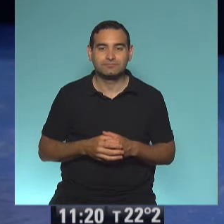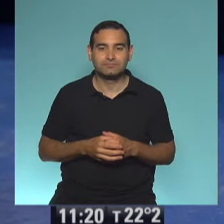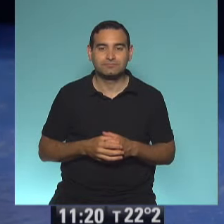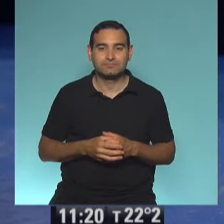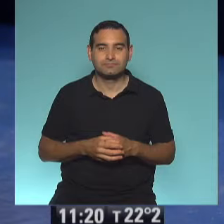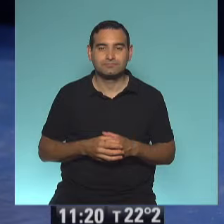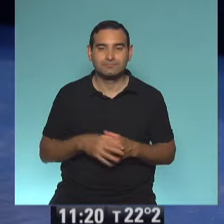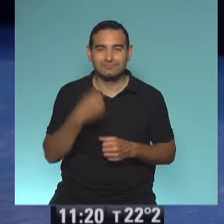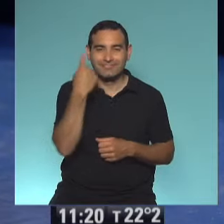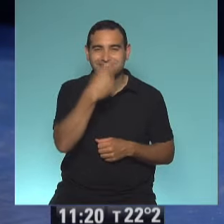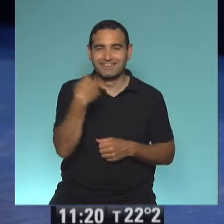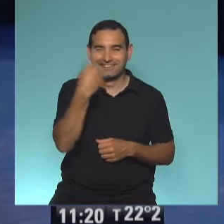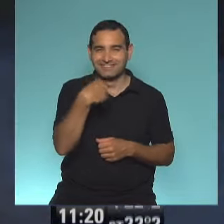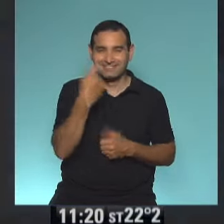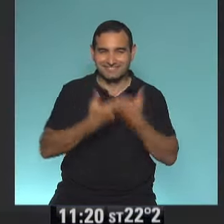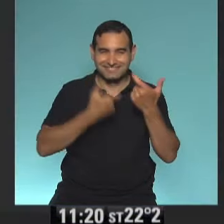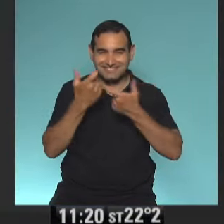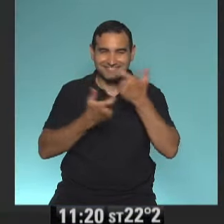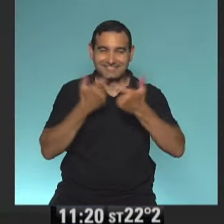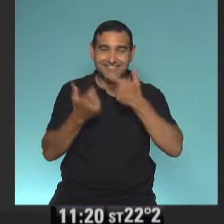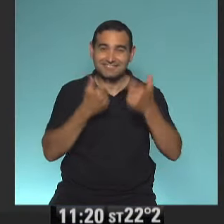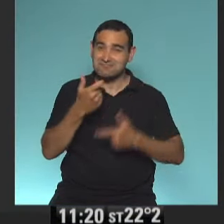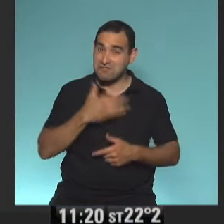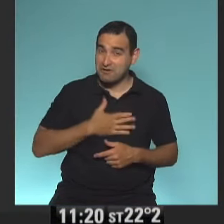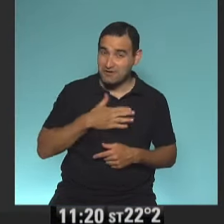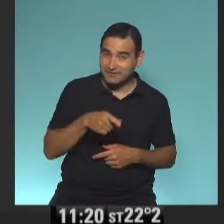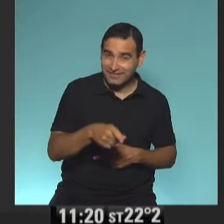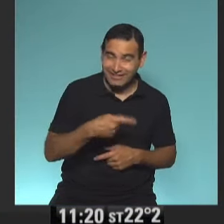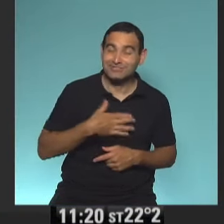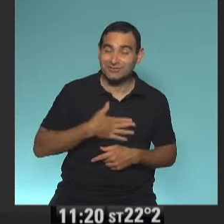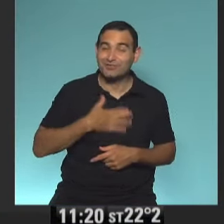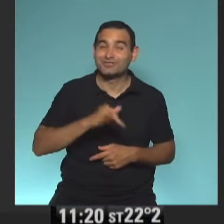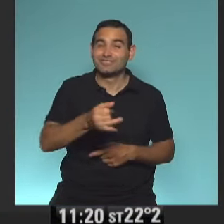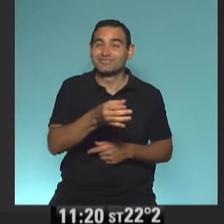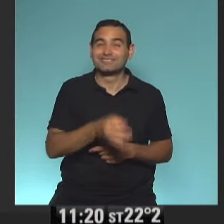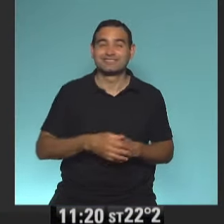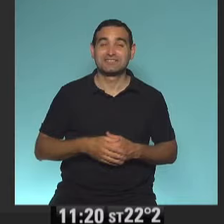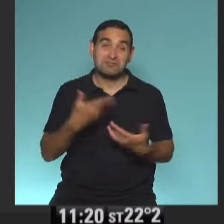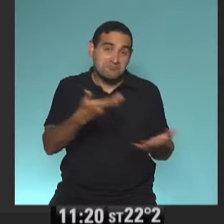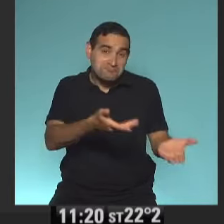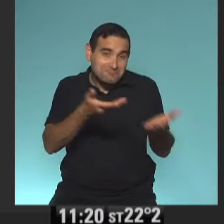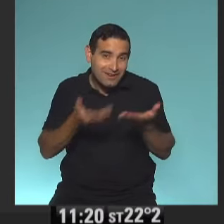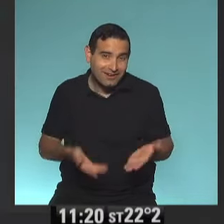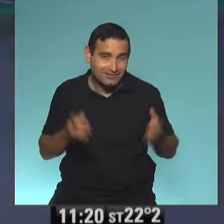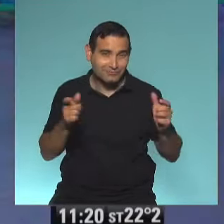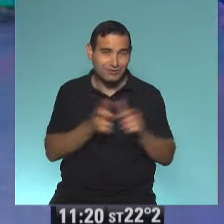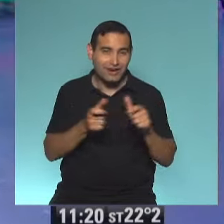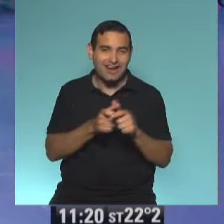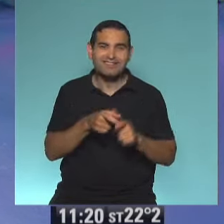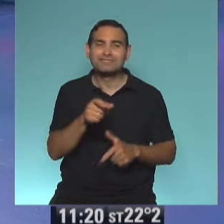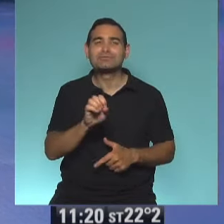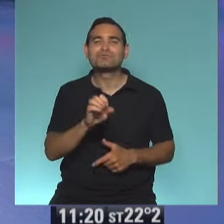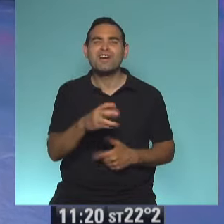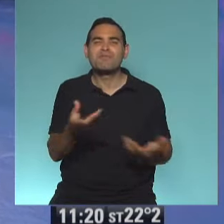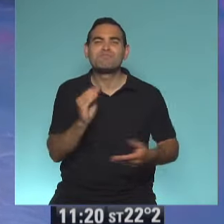ahí se le ve la carita. Está contento. Está contento el caracol. Bueno, bienvenido a nuestro programa. ¿Cómo le podemos poner